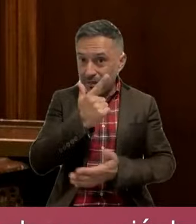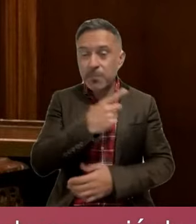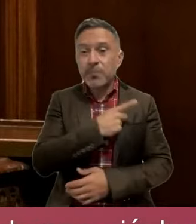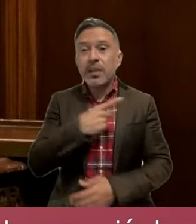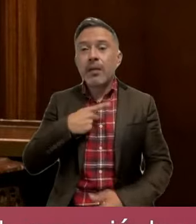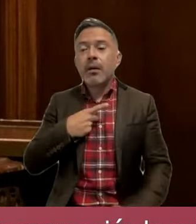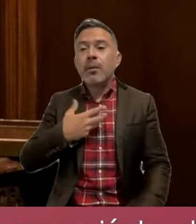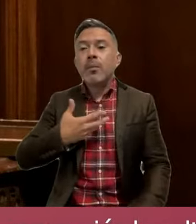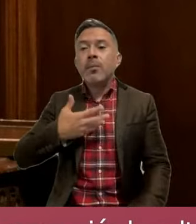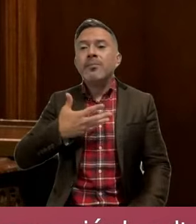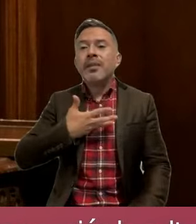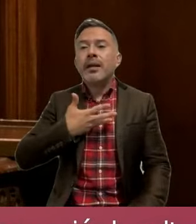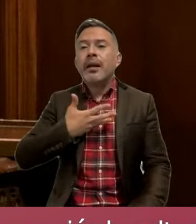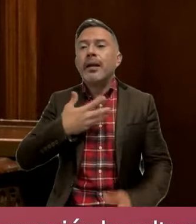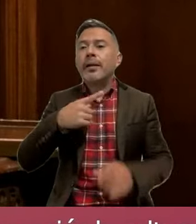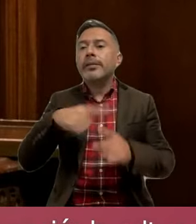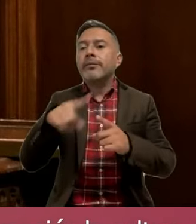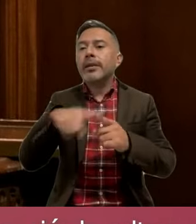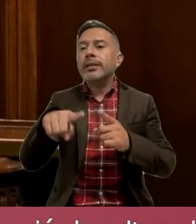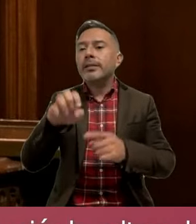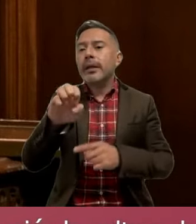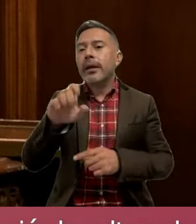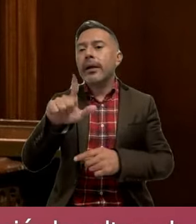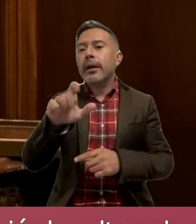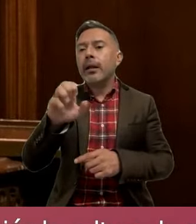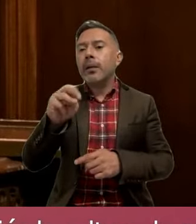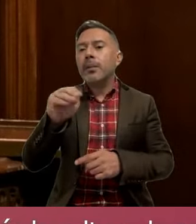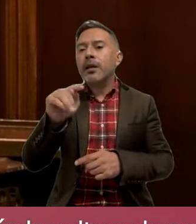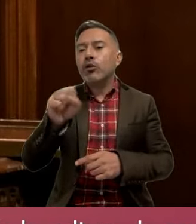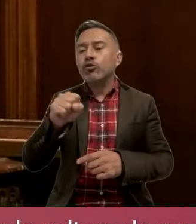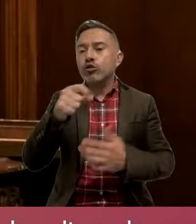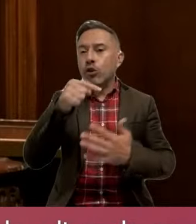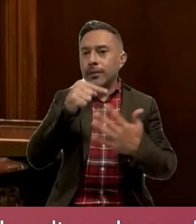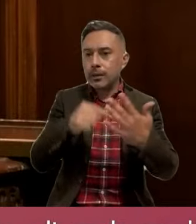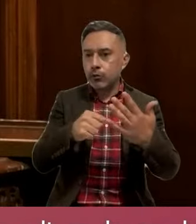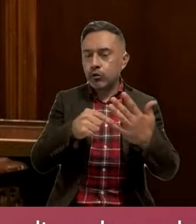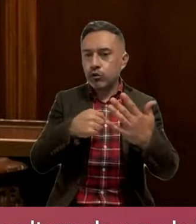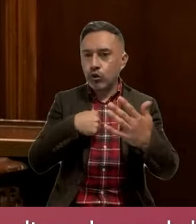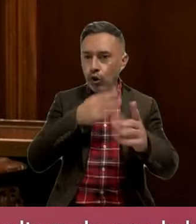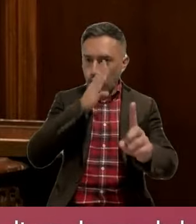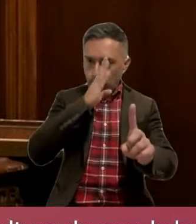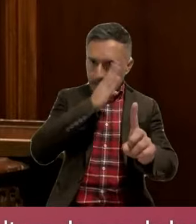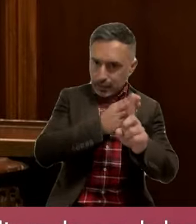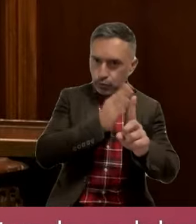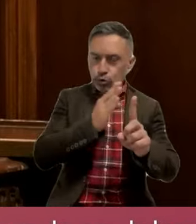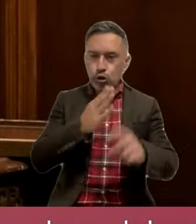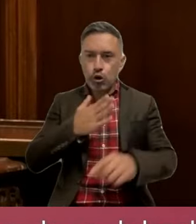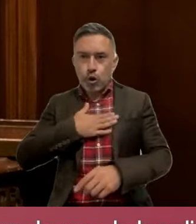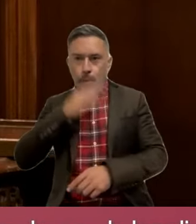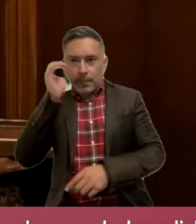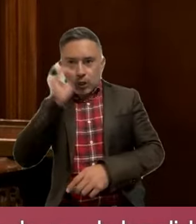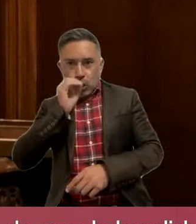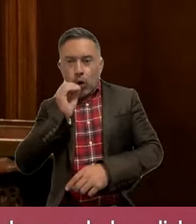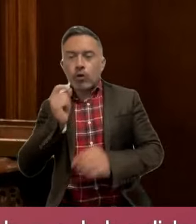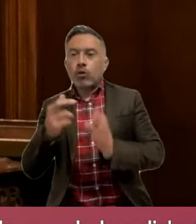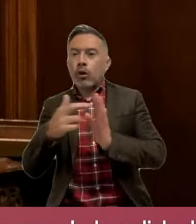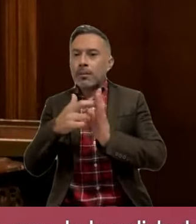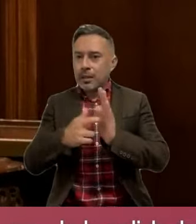estos elementos son objetivos, subjetivos y normativos. Y es